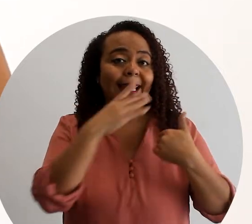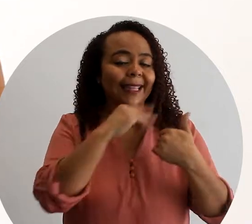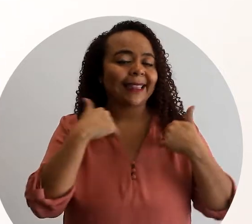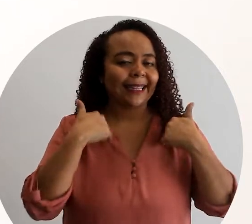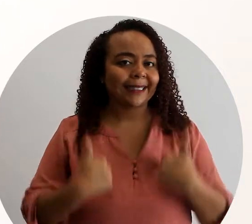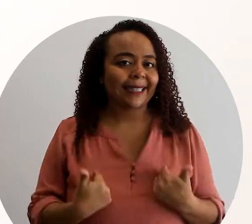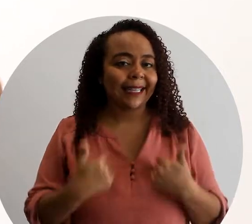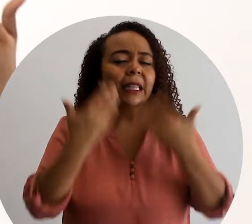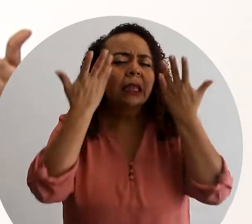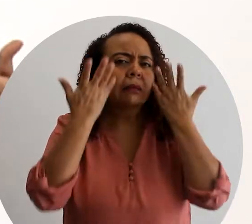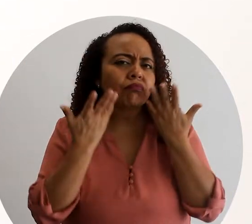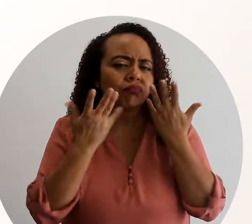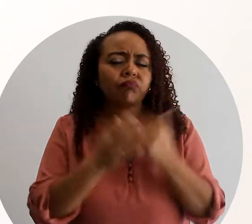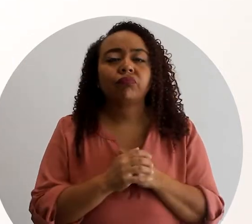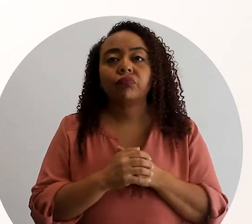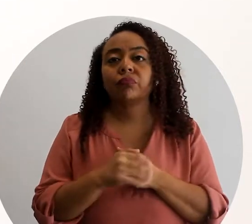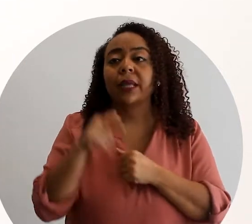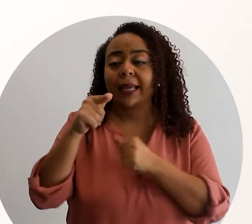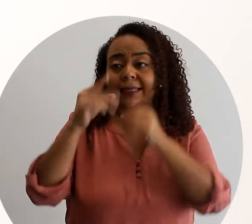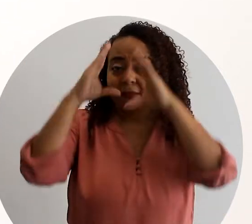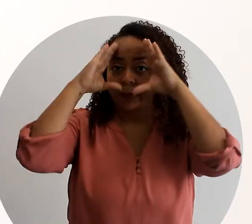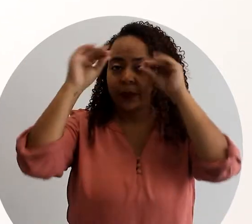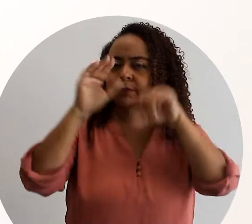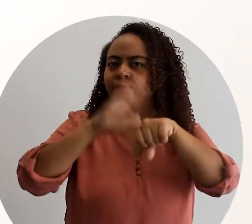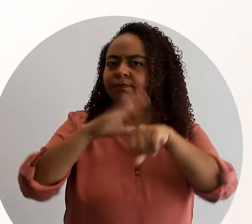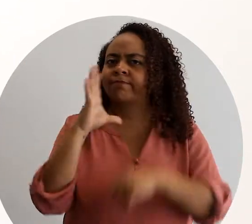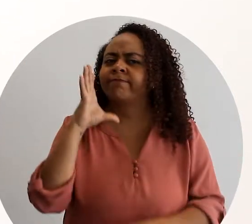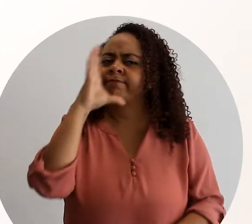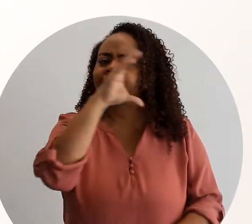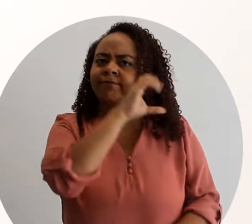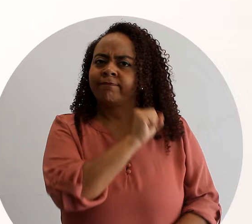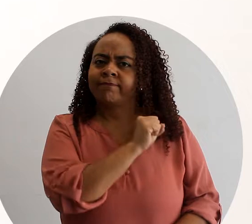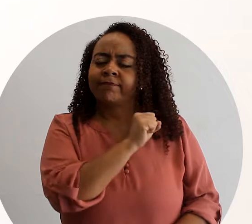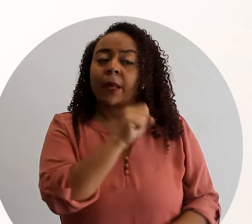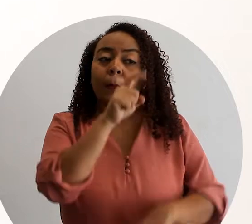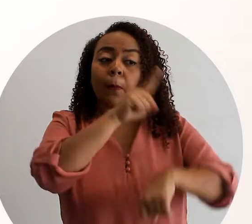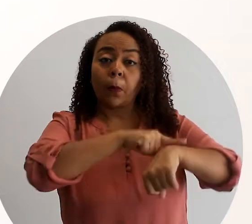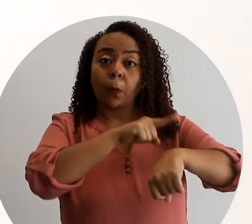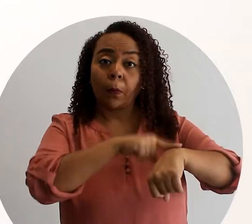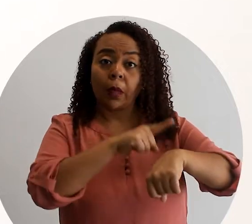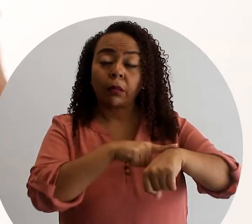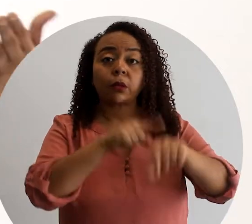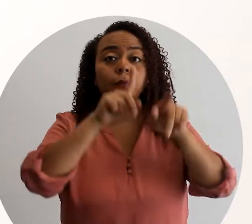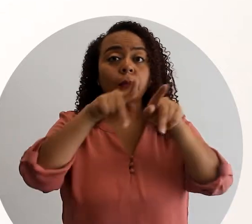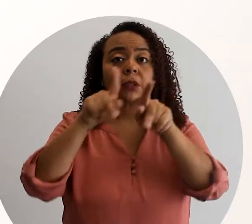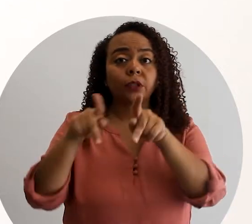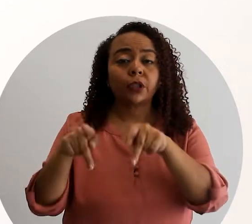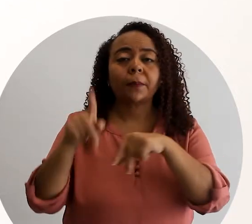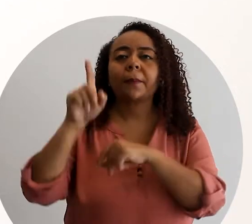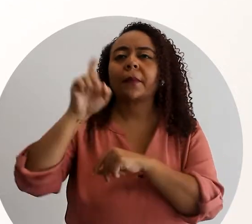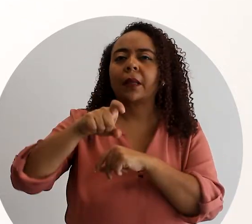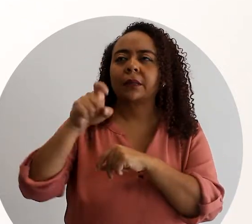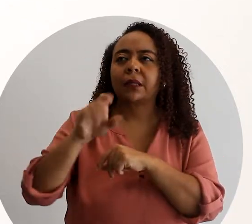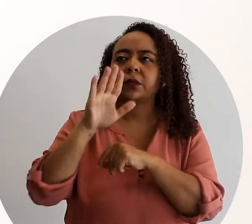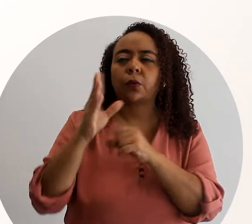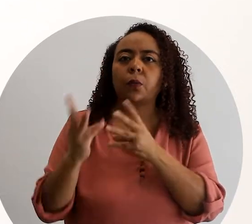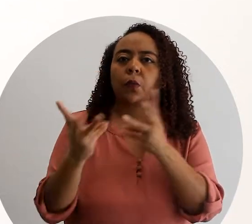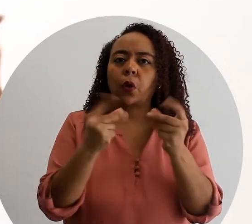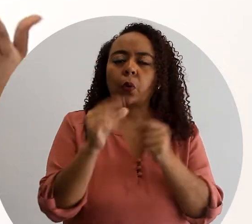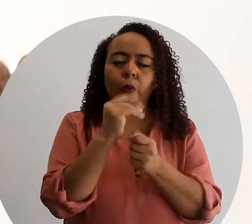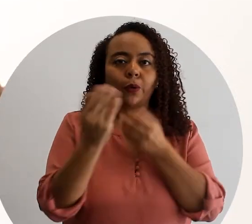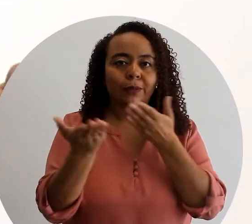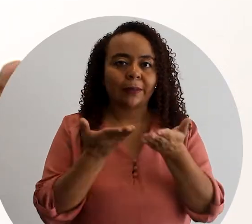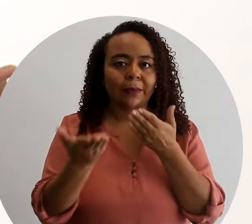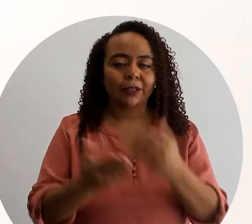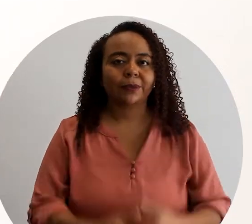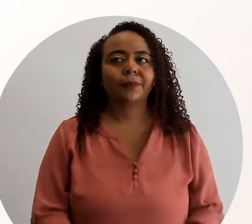tristeza. Esta información les permitirá identificar los motivos y los momentos en los que las personas van a necesitar su producto